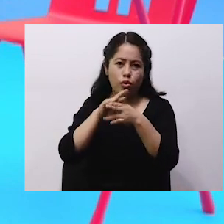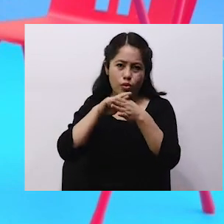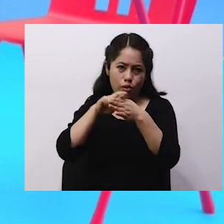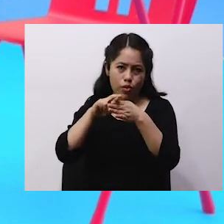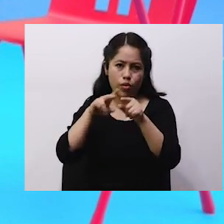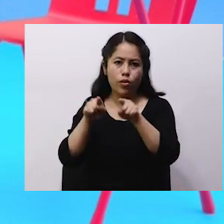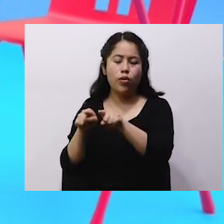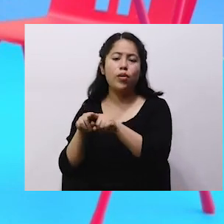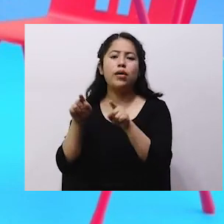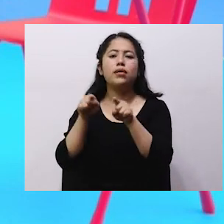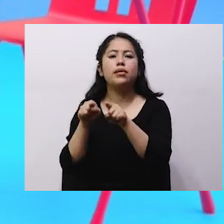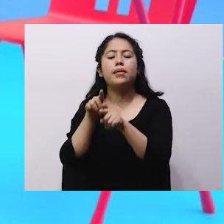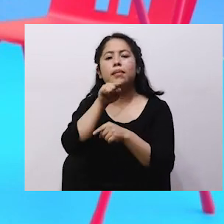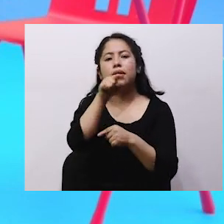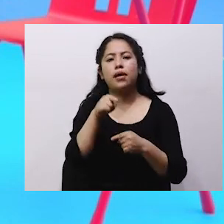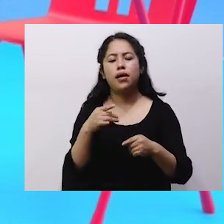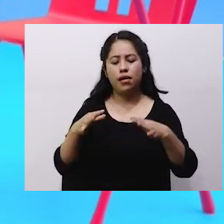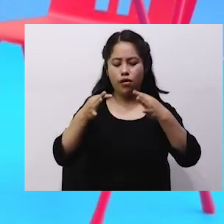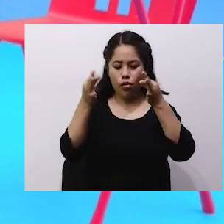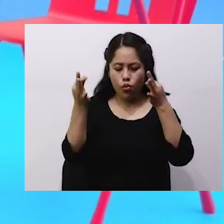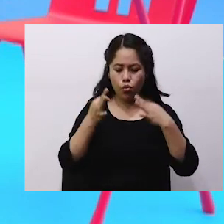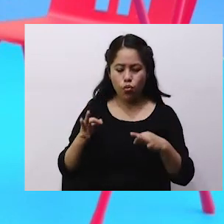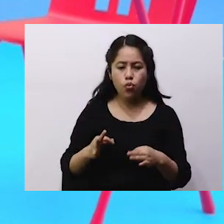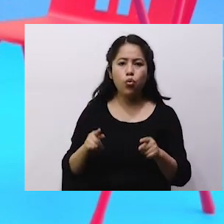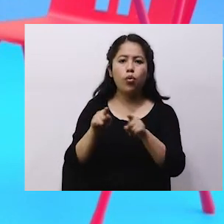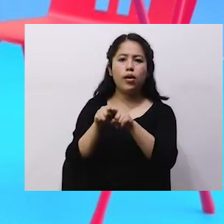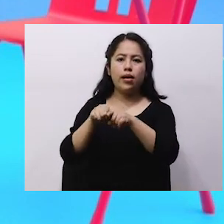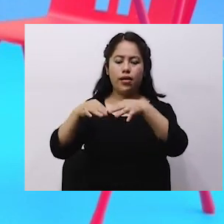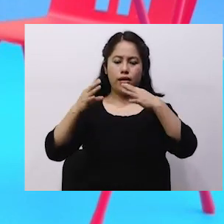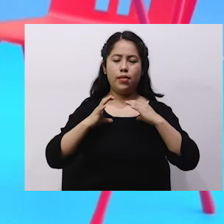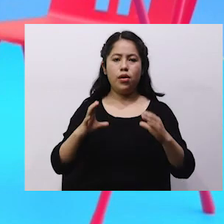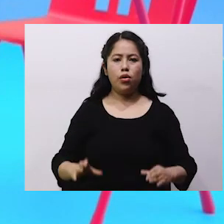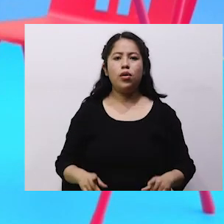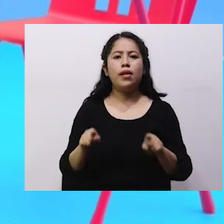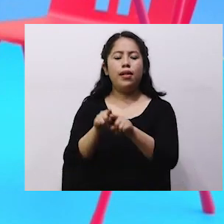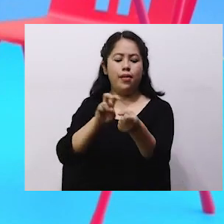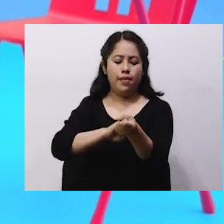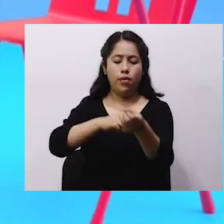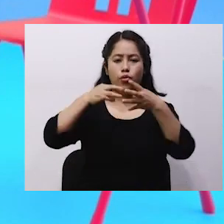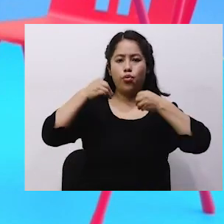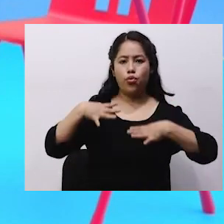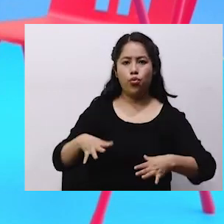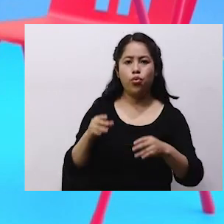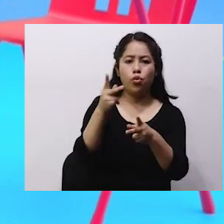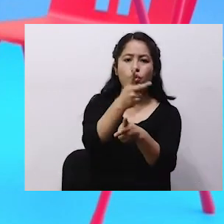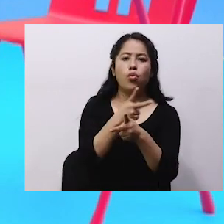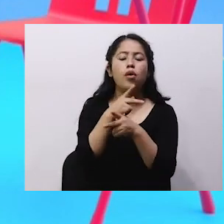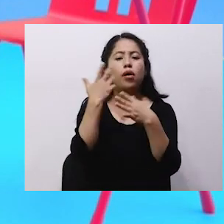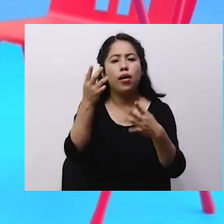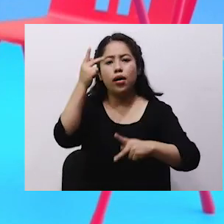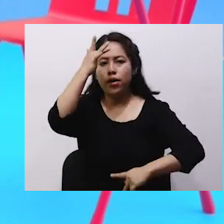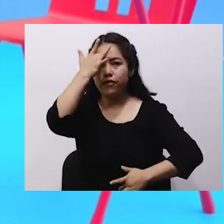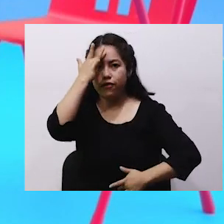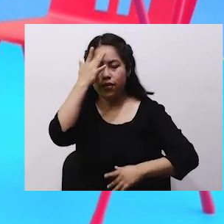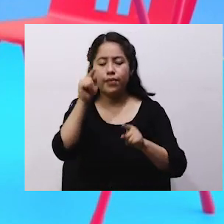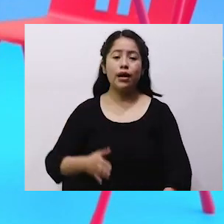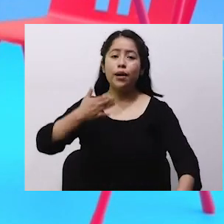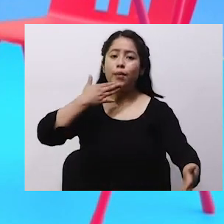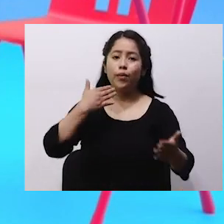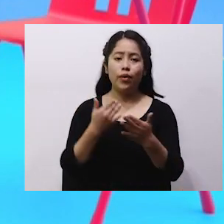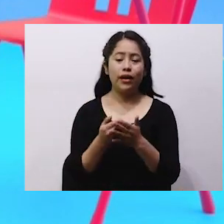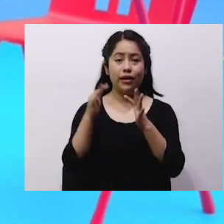de la anatomía y fisiología del sistema nervioso, el cuidado del sistema nervioso y las enfermedades del sistema